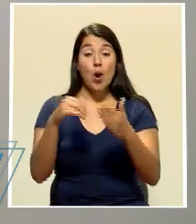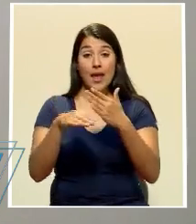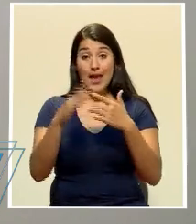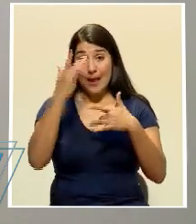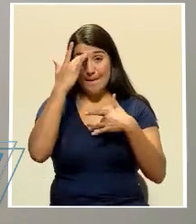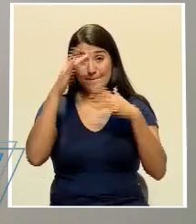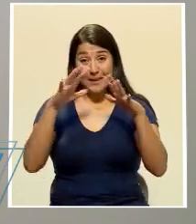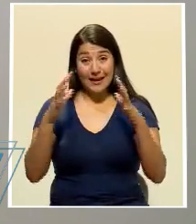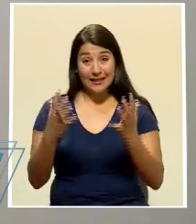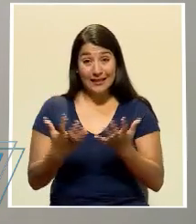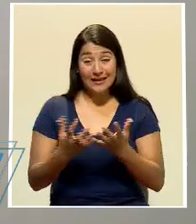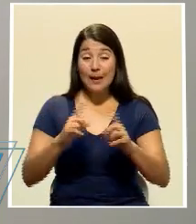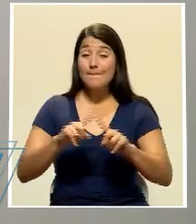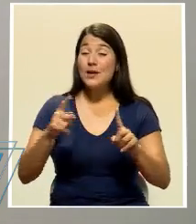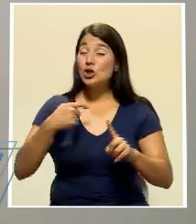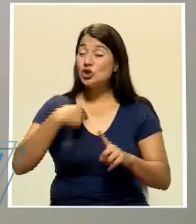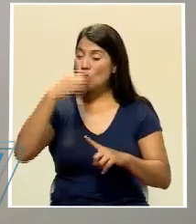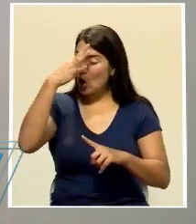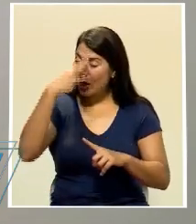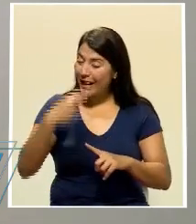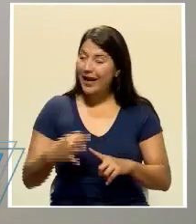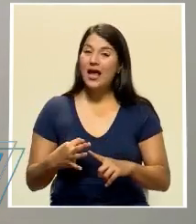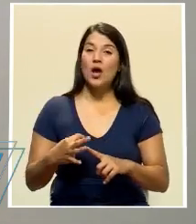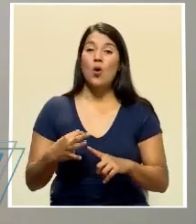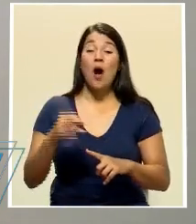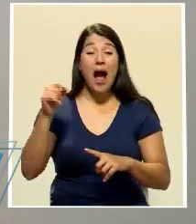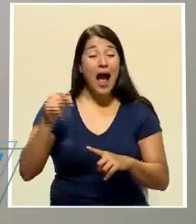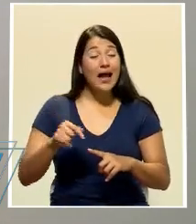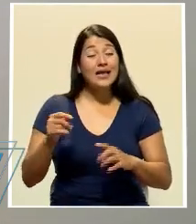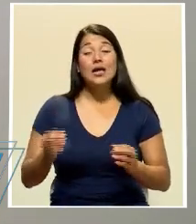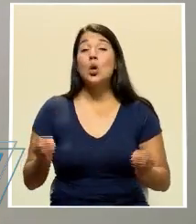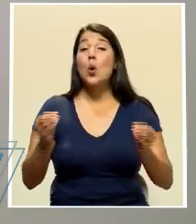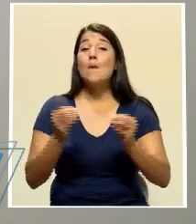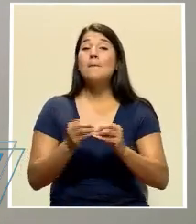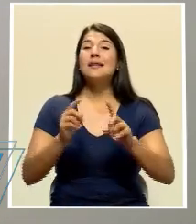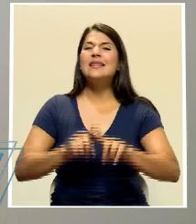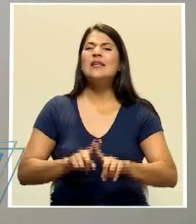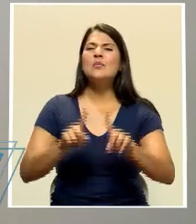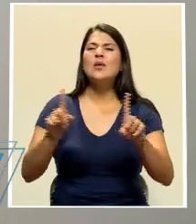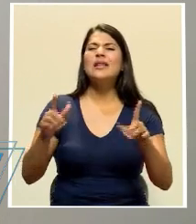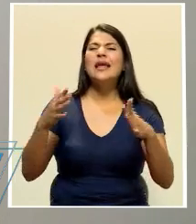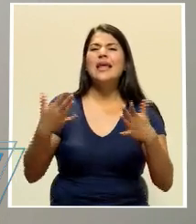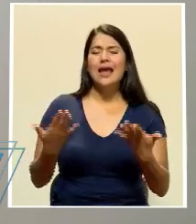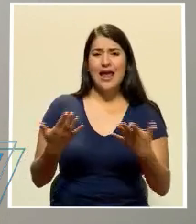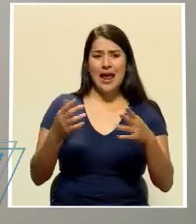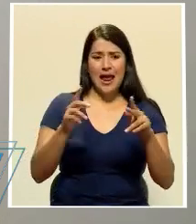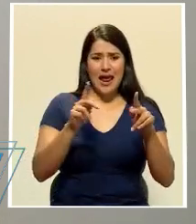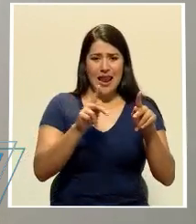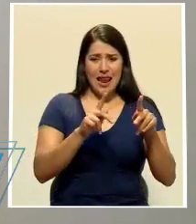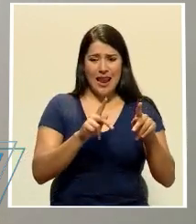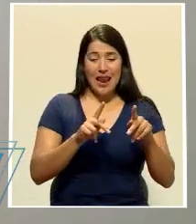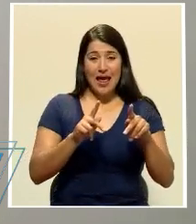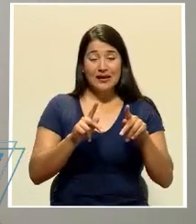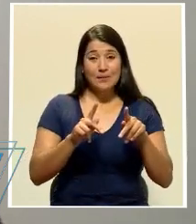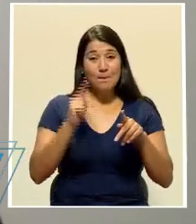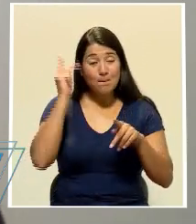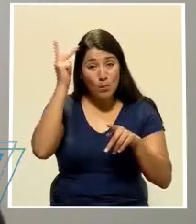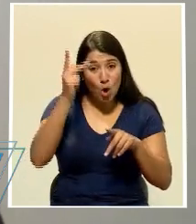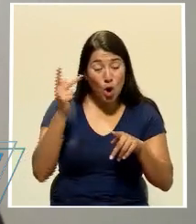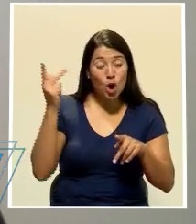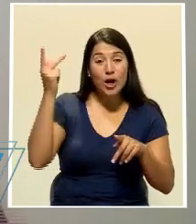pero creo que la gran diferencia es la pugna política habitual y la,